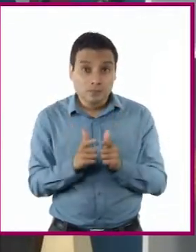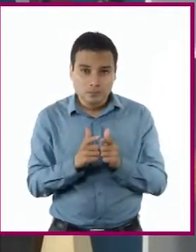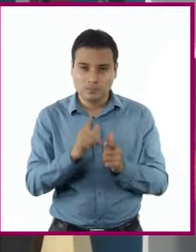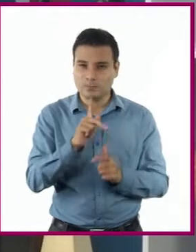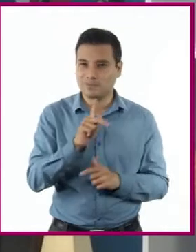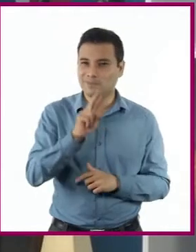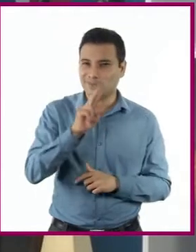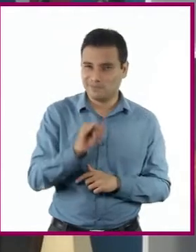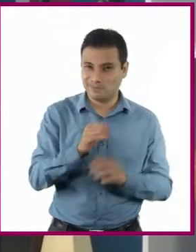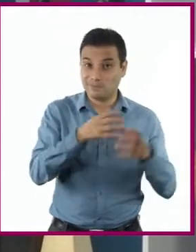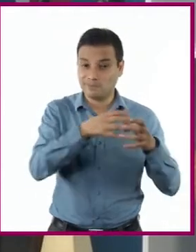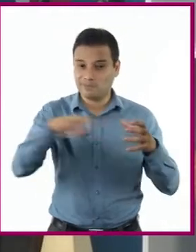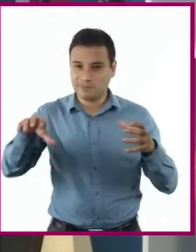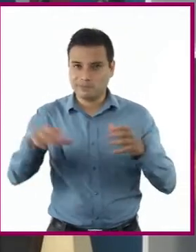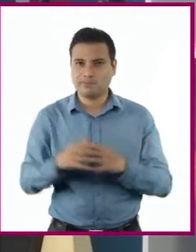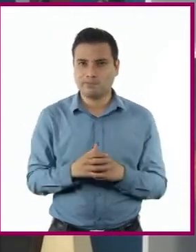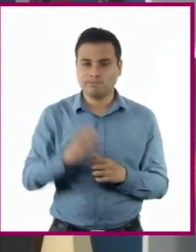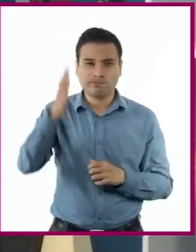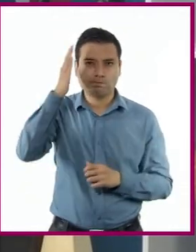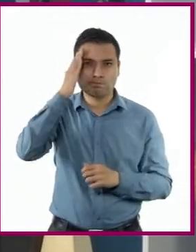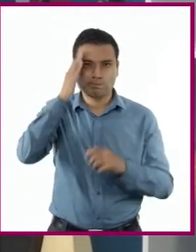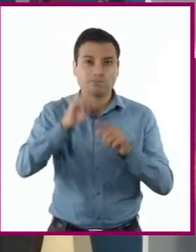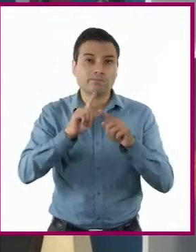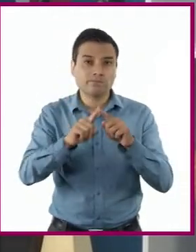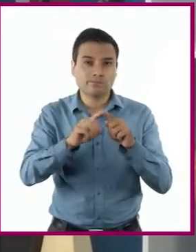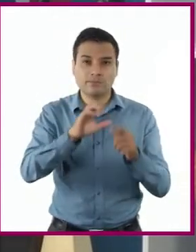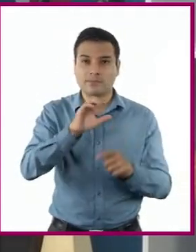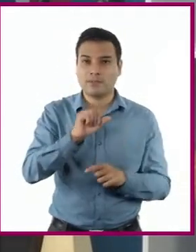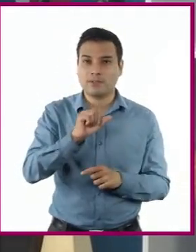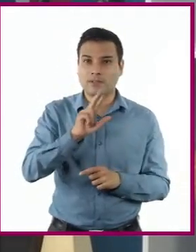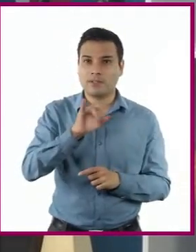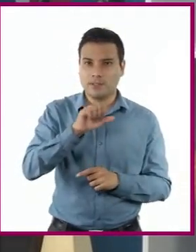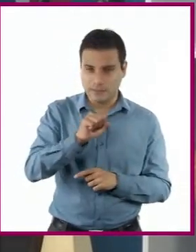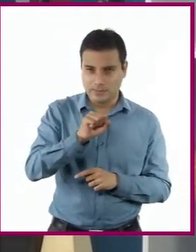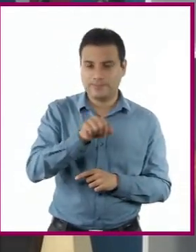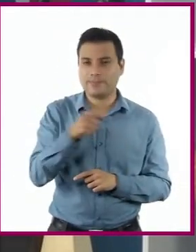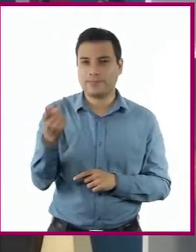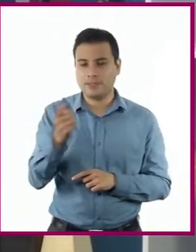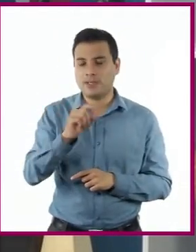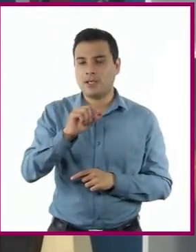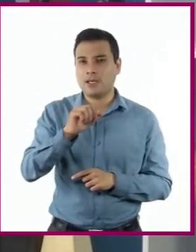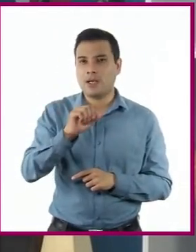oficial encabezado por Cuauhtémoc Cárdenas y Porfirio Muñoz Ledo, que